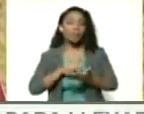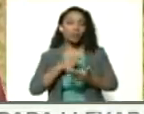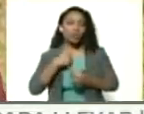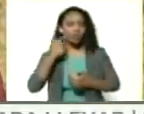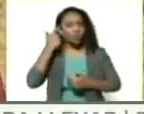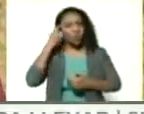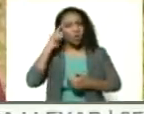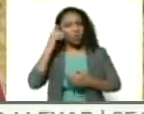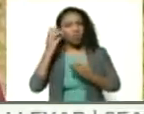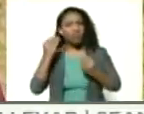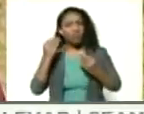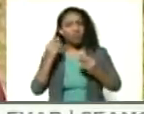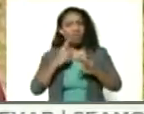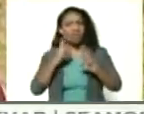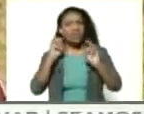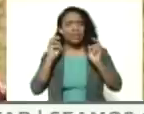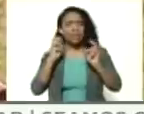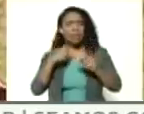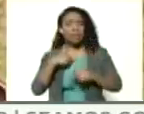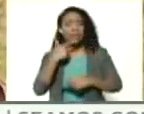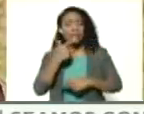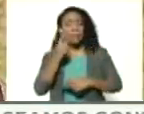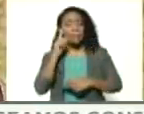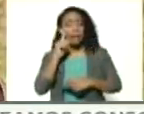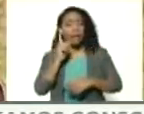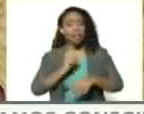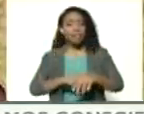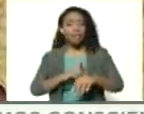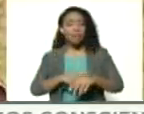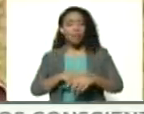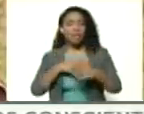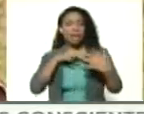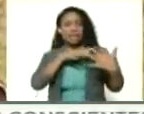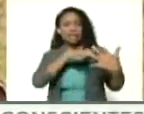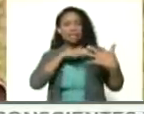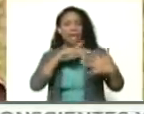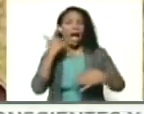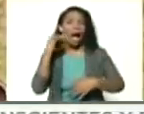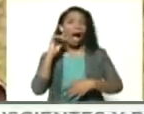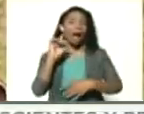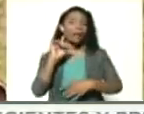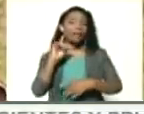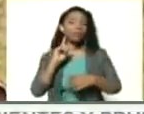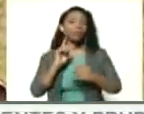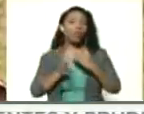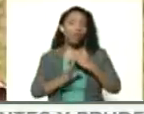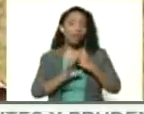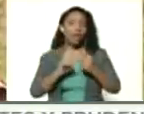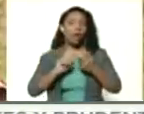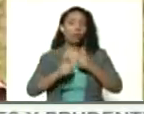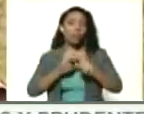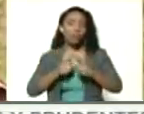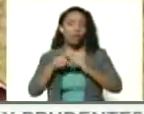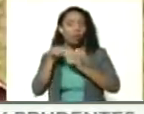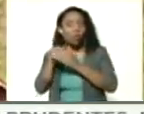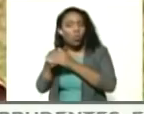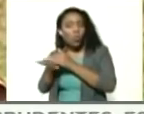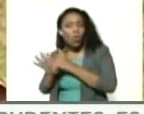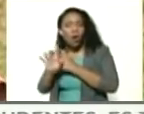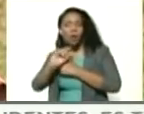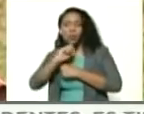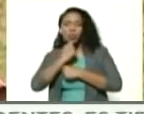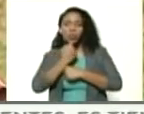mucho a Clodosvaldo Rusián que decía, mira, de la época de la guerrilla nosotros tenemos cosas que tienen 40 años guardadas como un